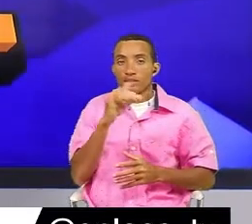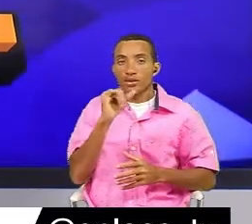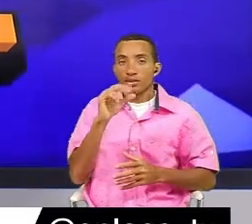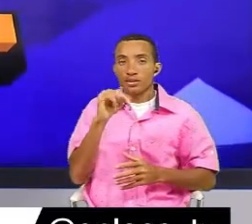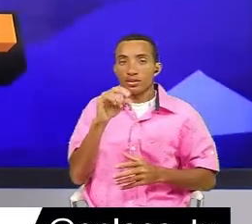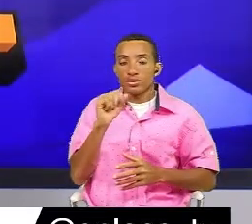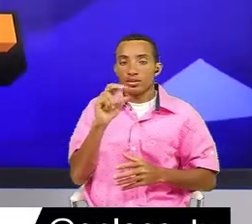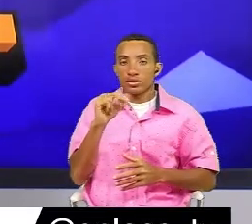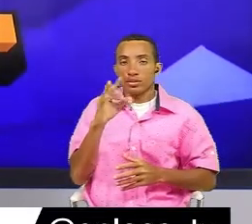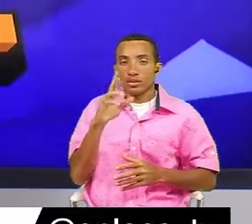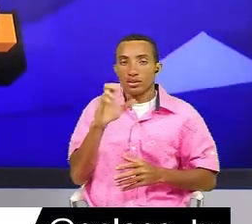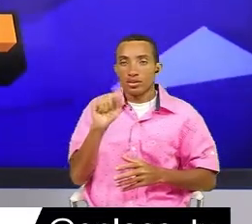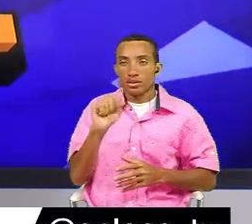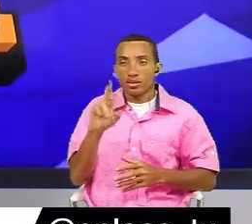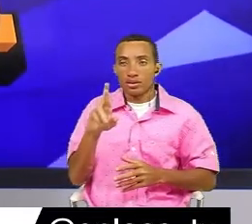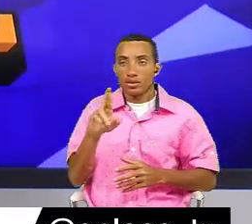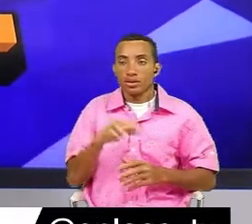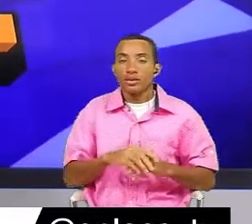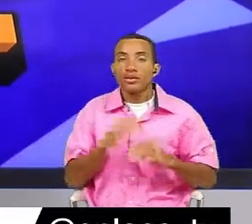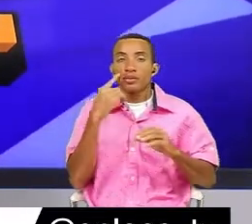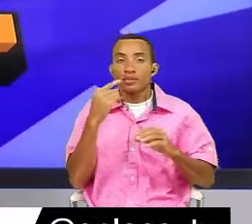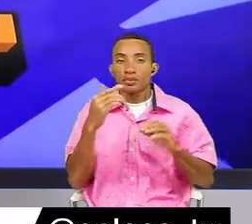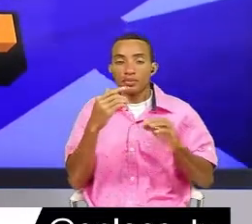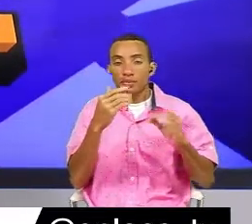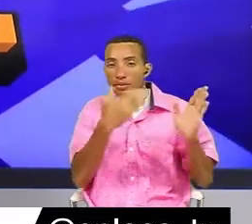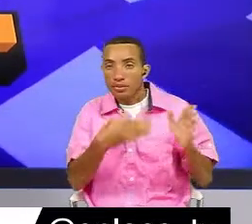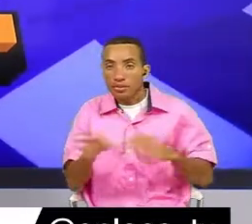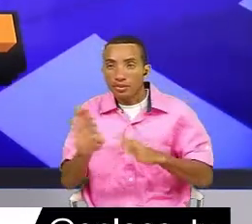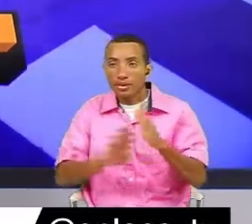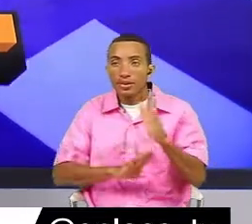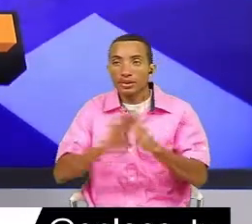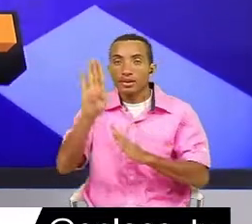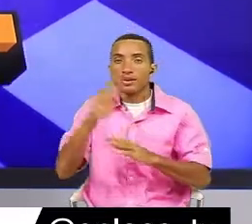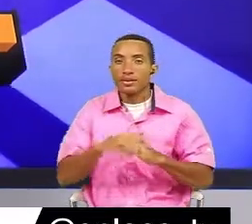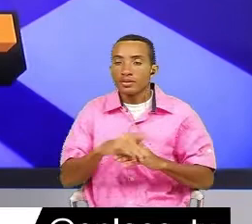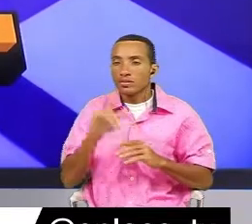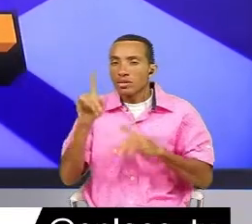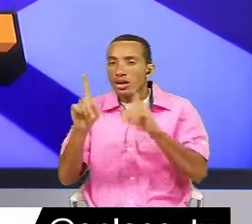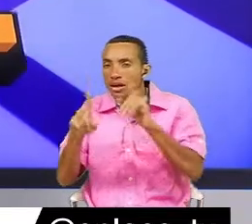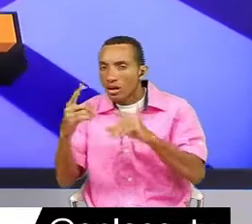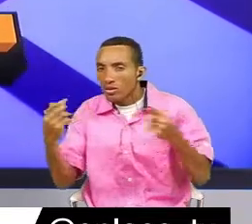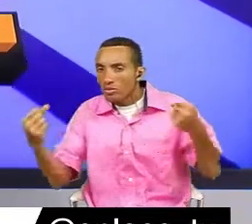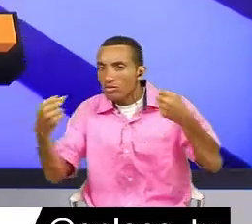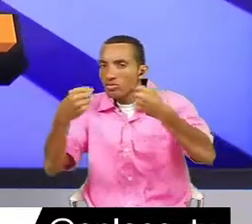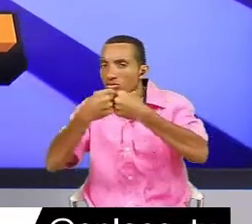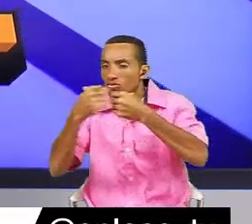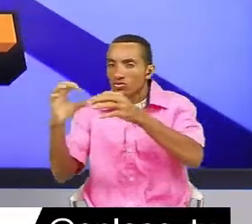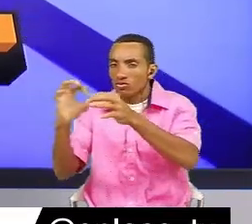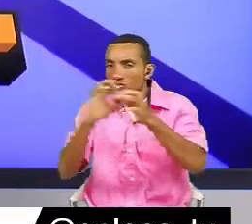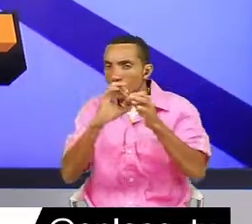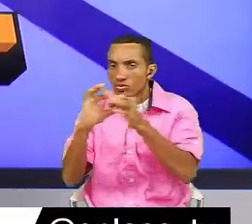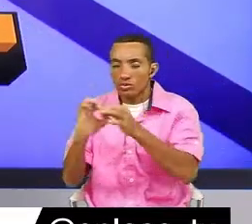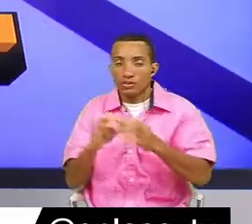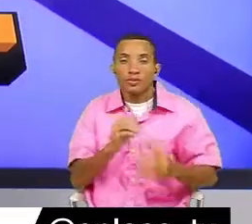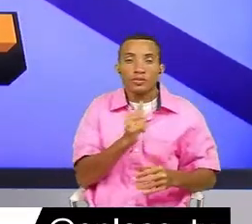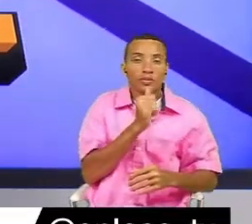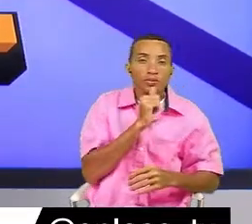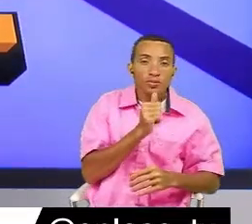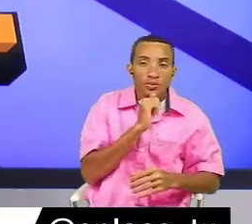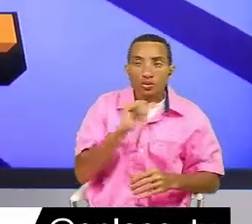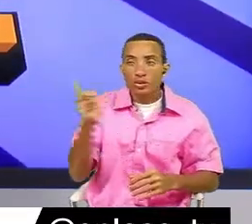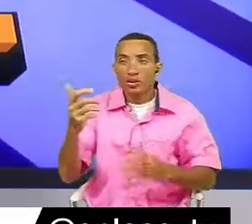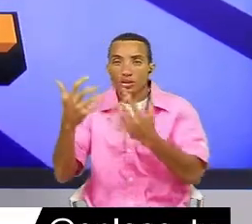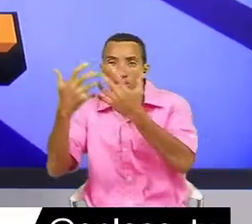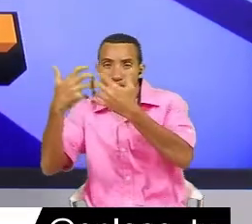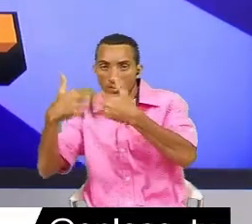el plan de desarrollo de Barranca Bermeja se contemplan alianzas público-privadas que podrían dar la privatización de la empresa